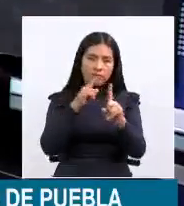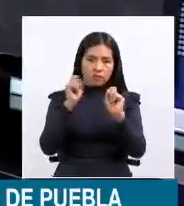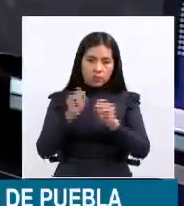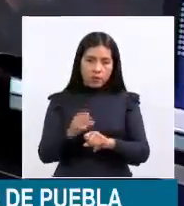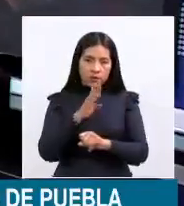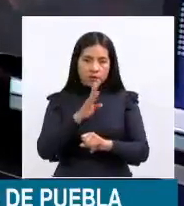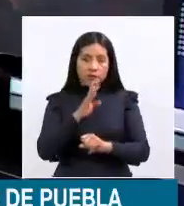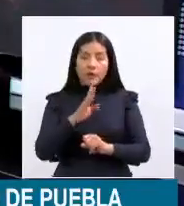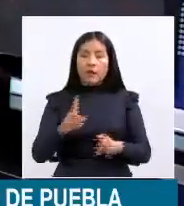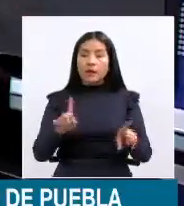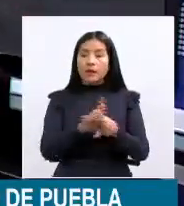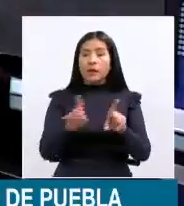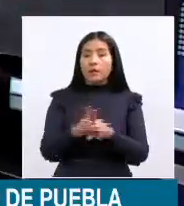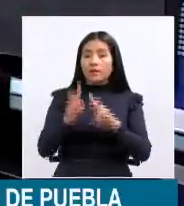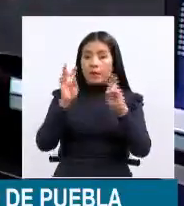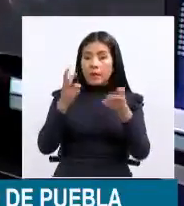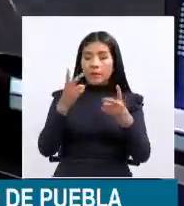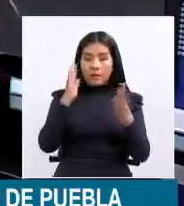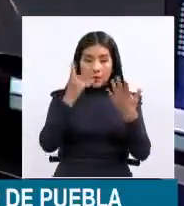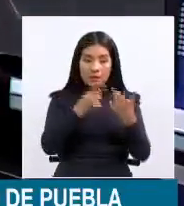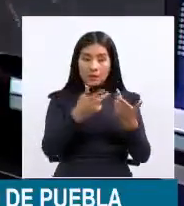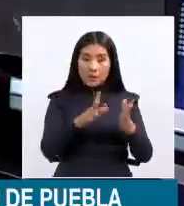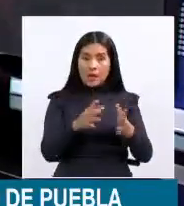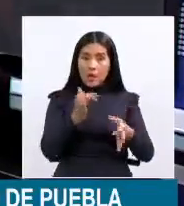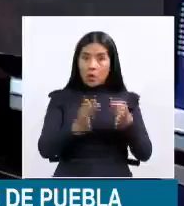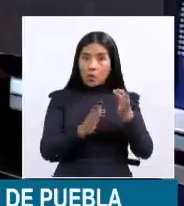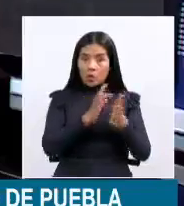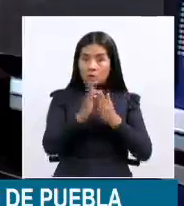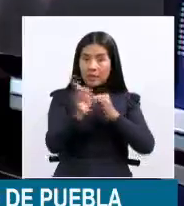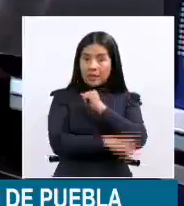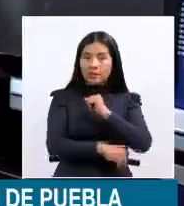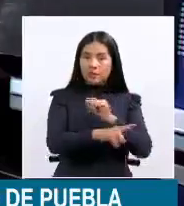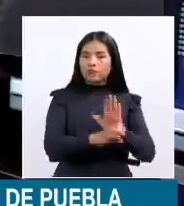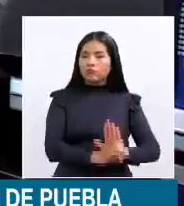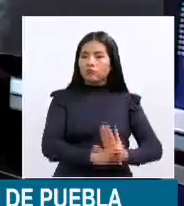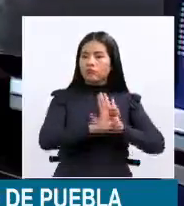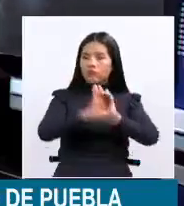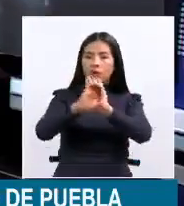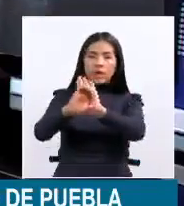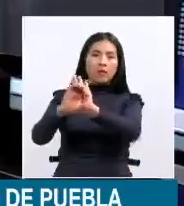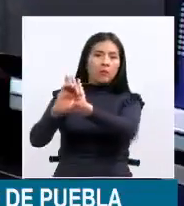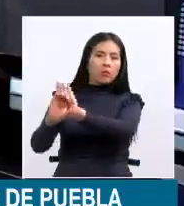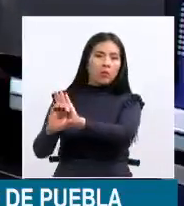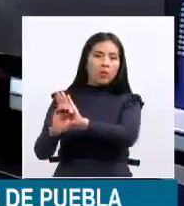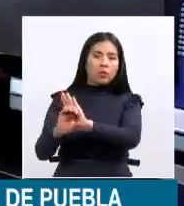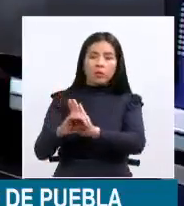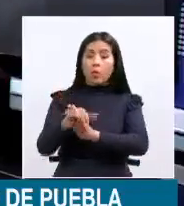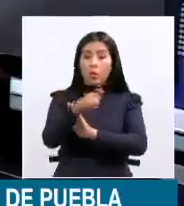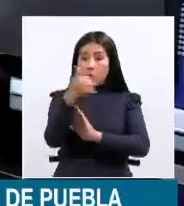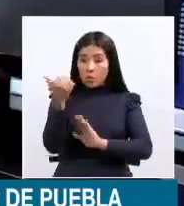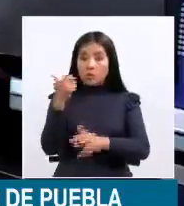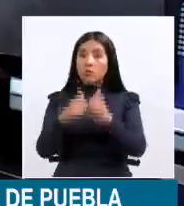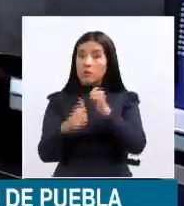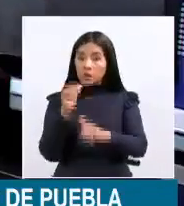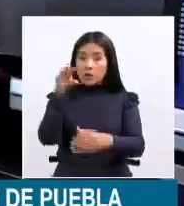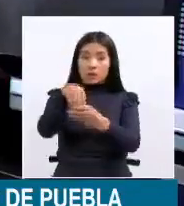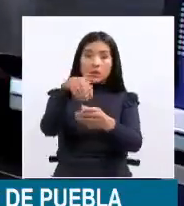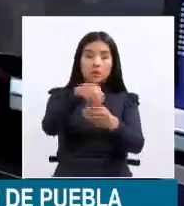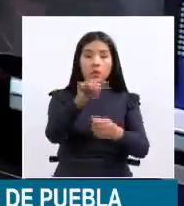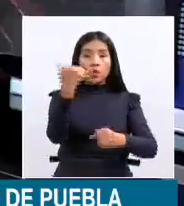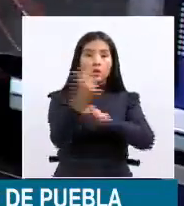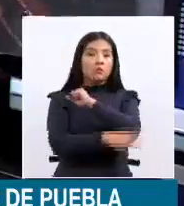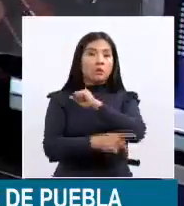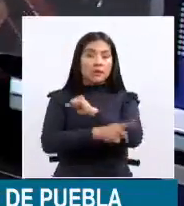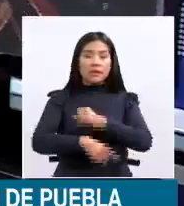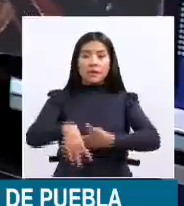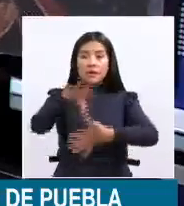que sería un ejemplo, y ojalá lo sea, para otras experiencias en América Latina que no han llegado al